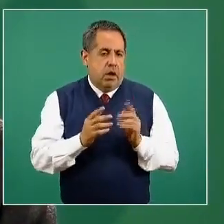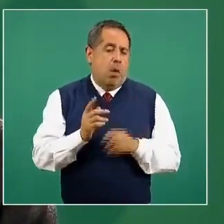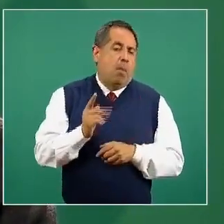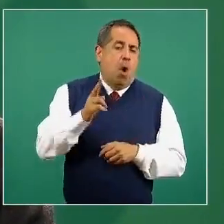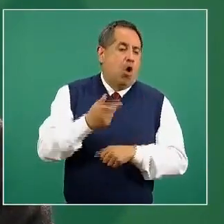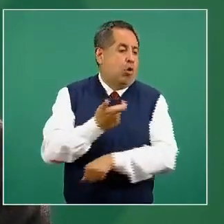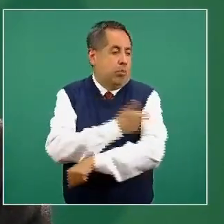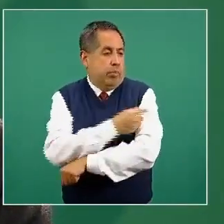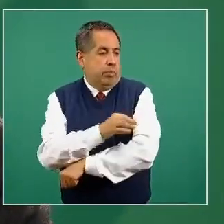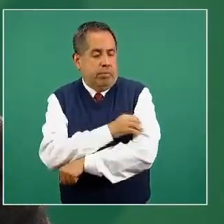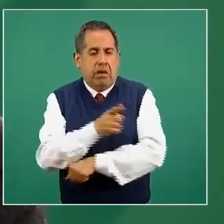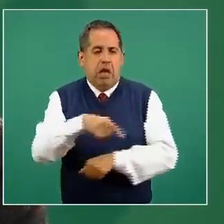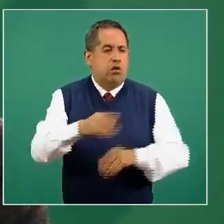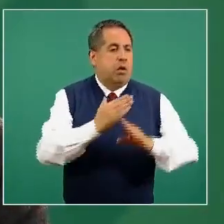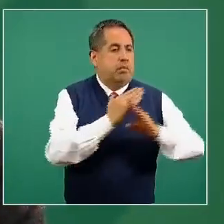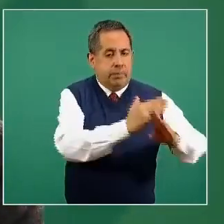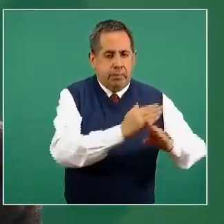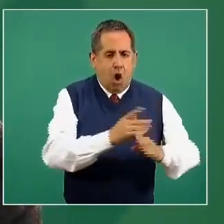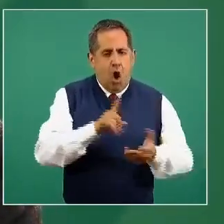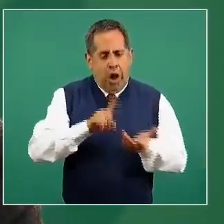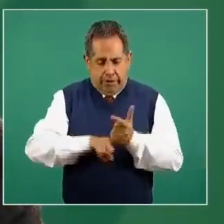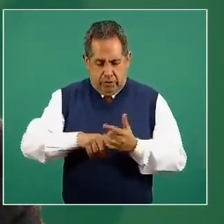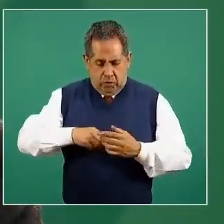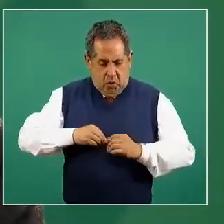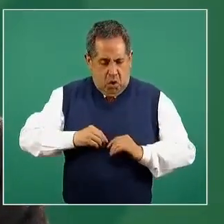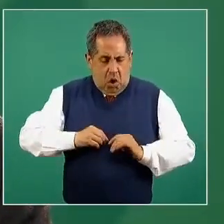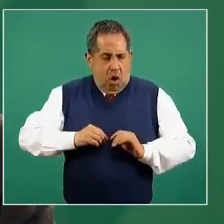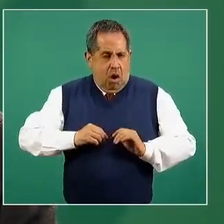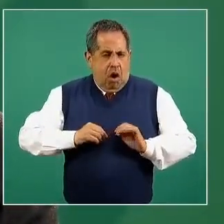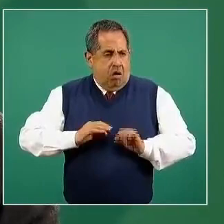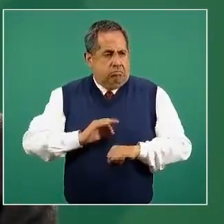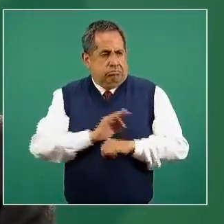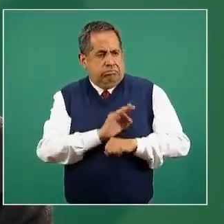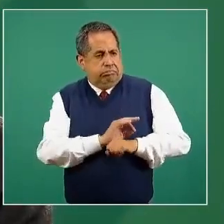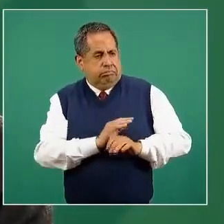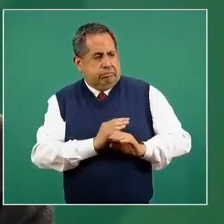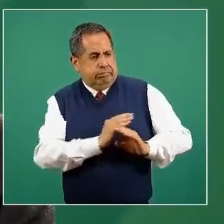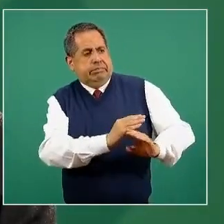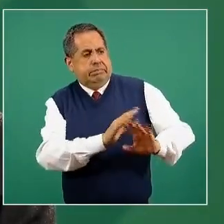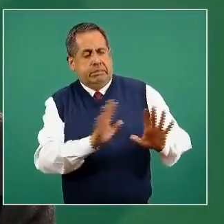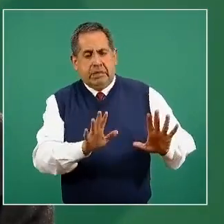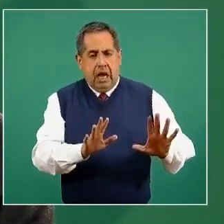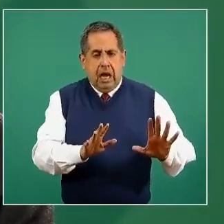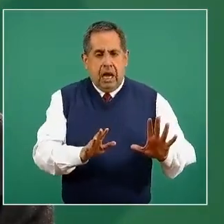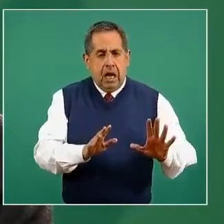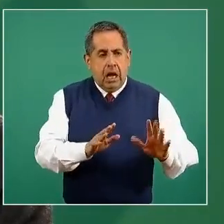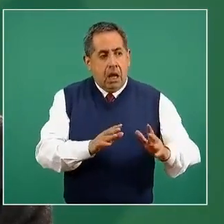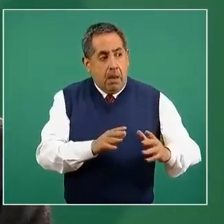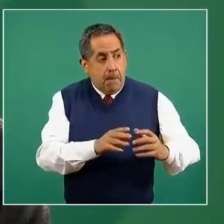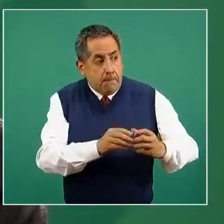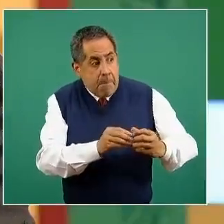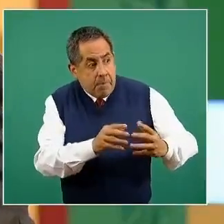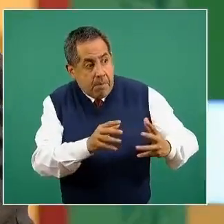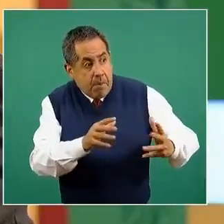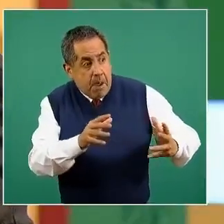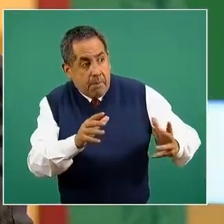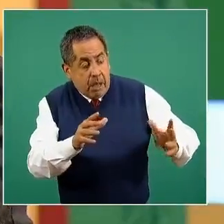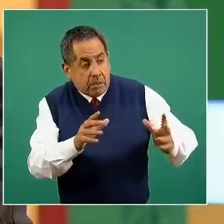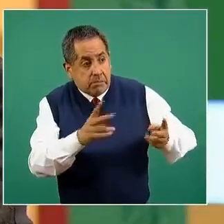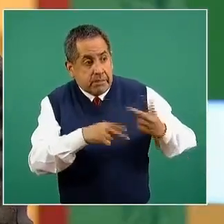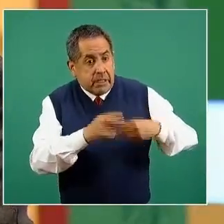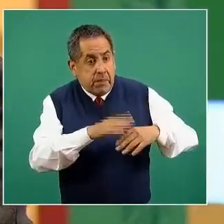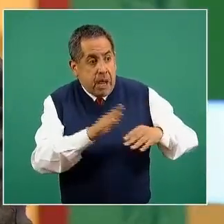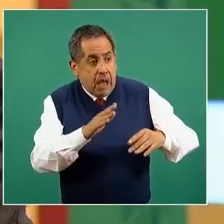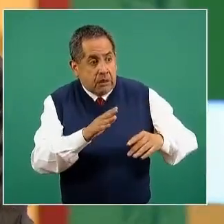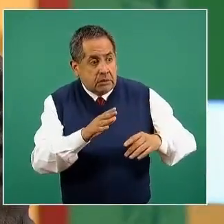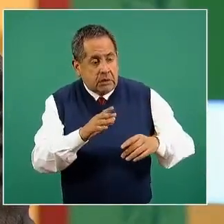vacuna o porque tienen anticuerpos por haber sido infectadas, entre más amplio sea ese porcentaje, es